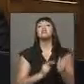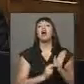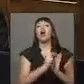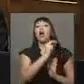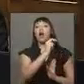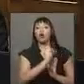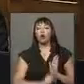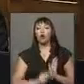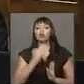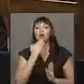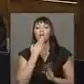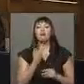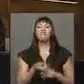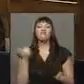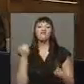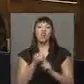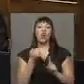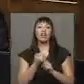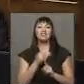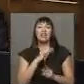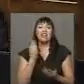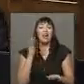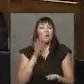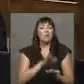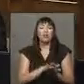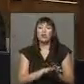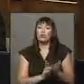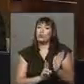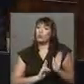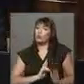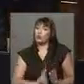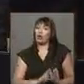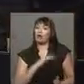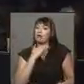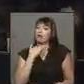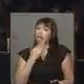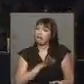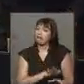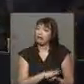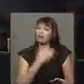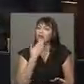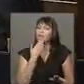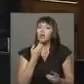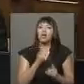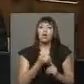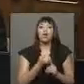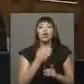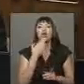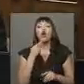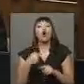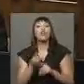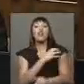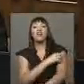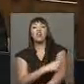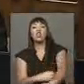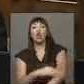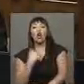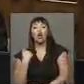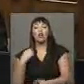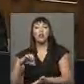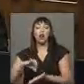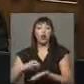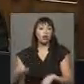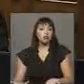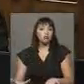de violencia contra la mujer con resultado de muerte, en una tasa muy superior a la que muestran otras localidades o regiones del país. Frente